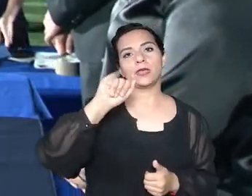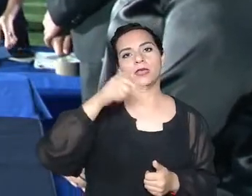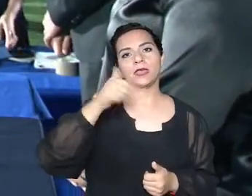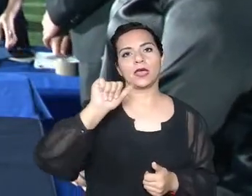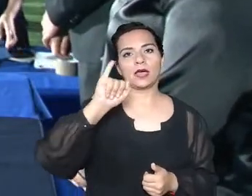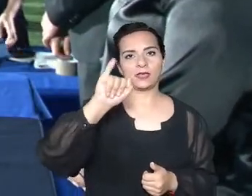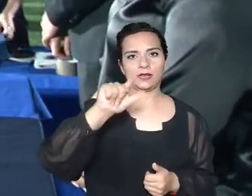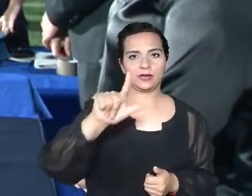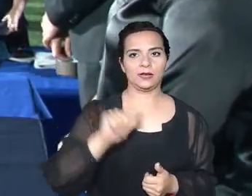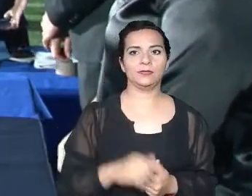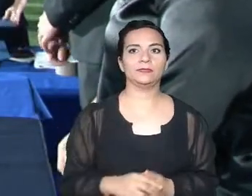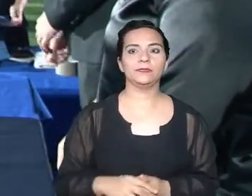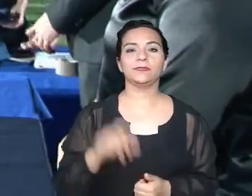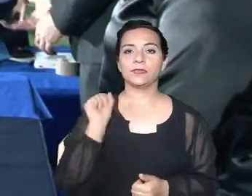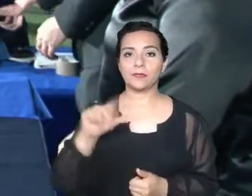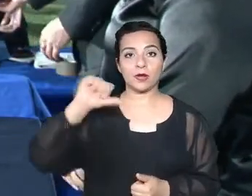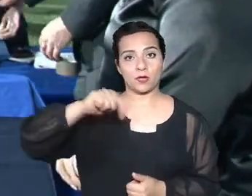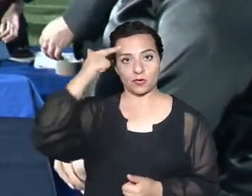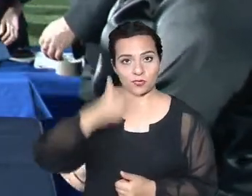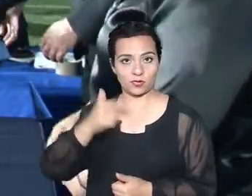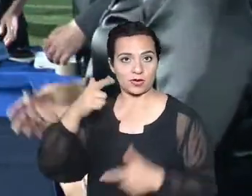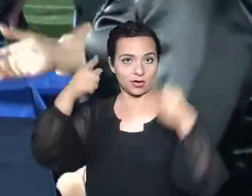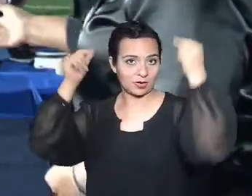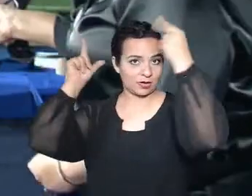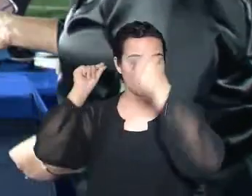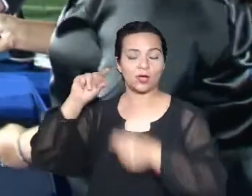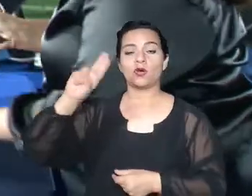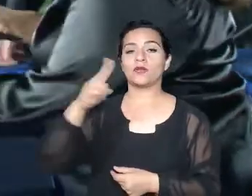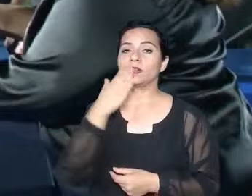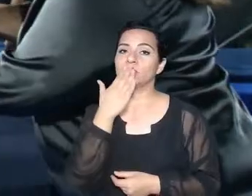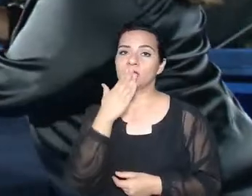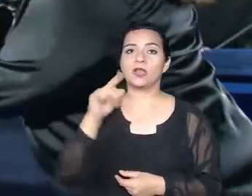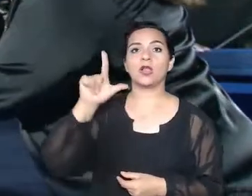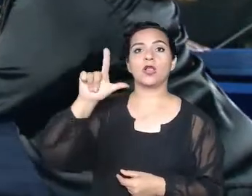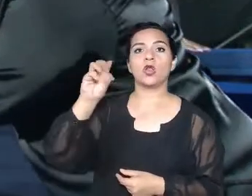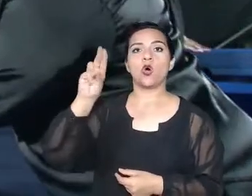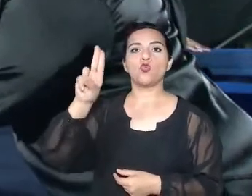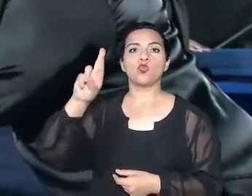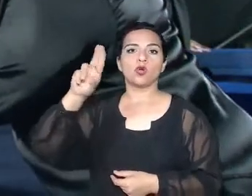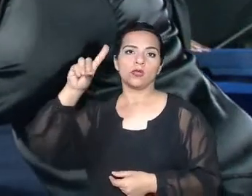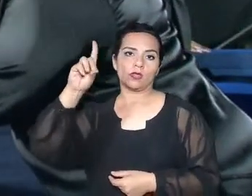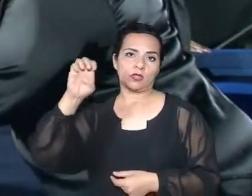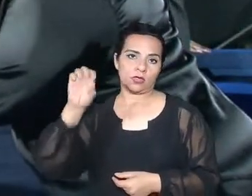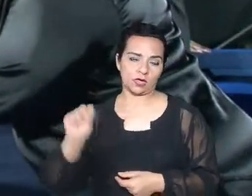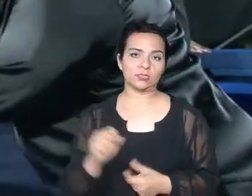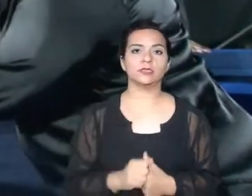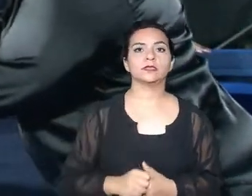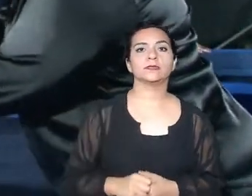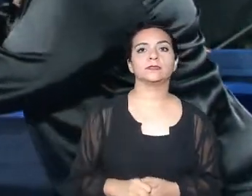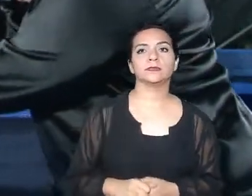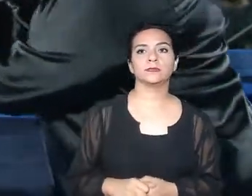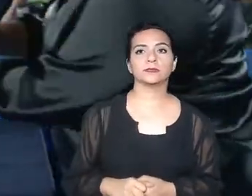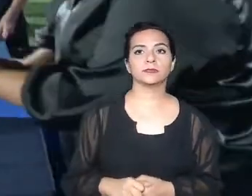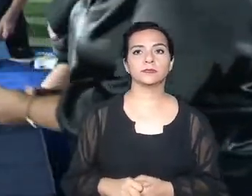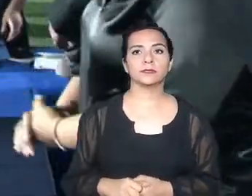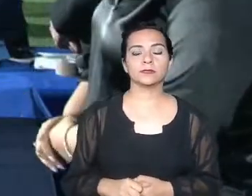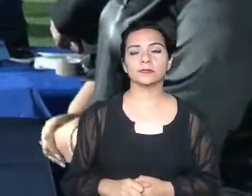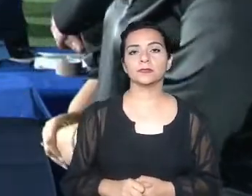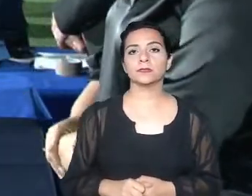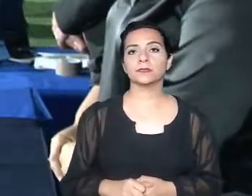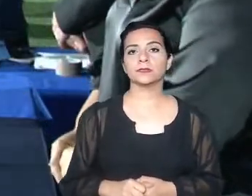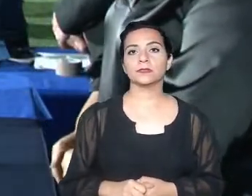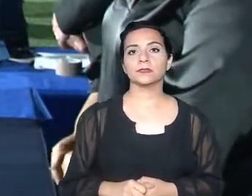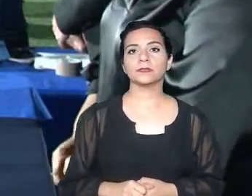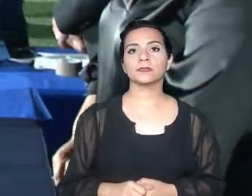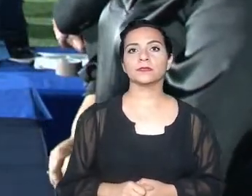Leal. Esta noche también se gradúa de la UNISON Lourdes Magali Gutiérrez Encinas.